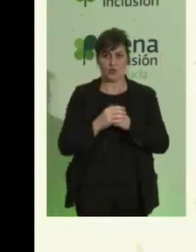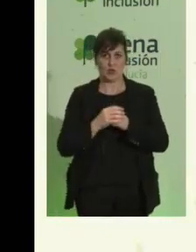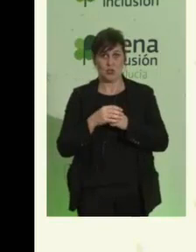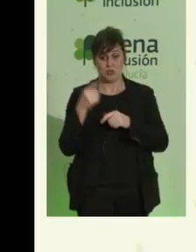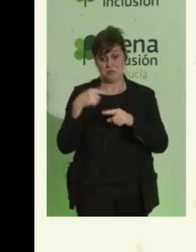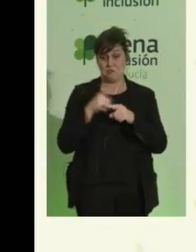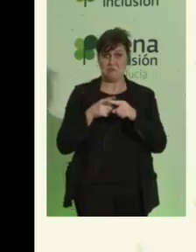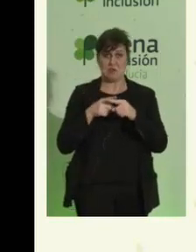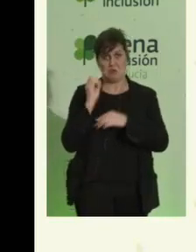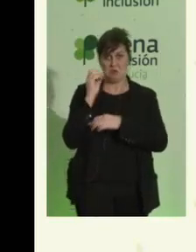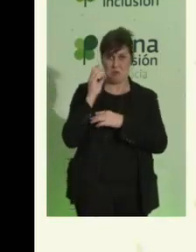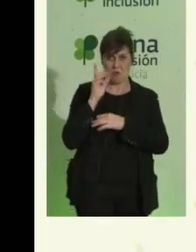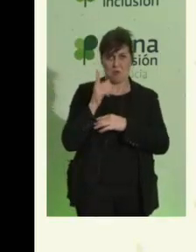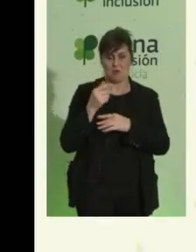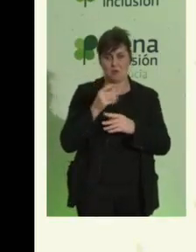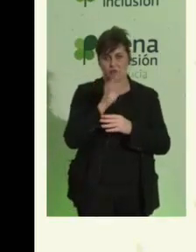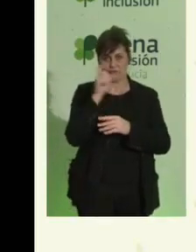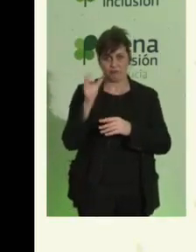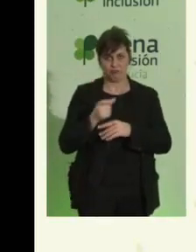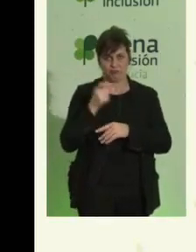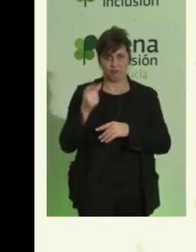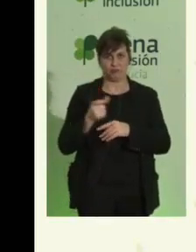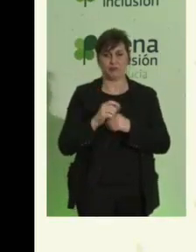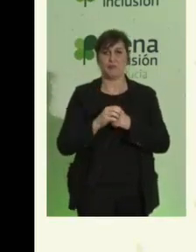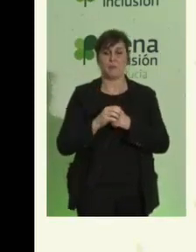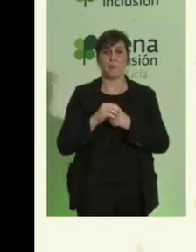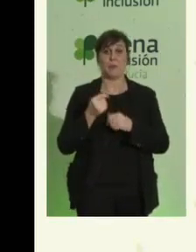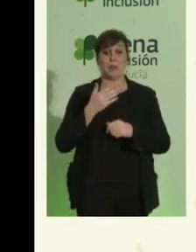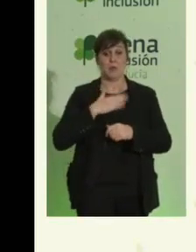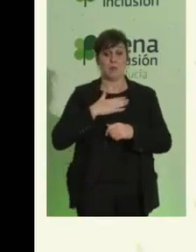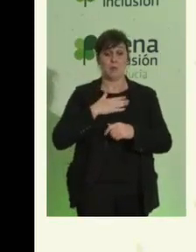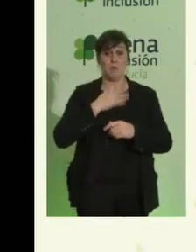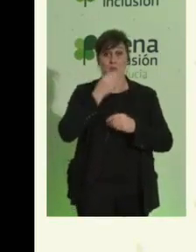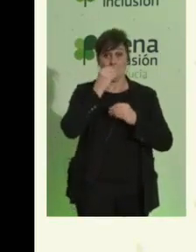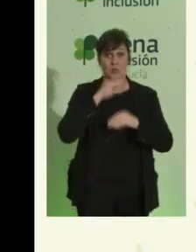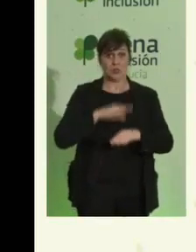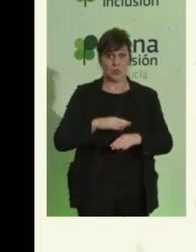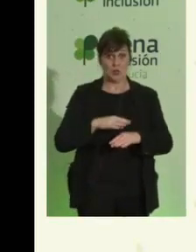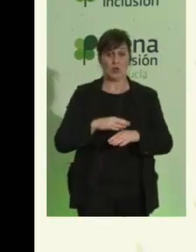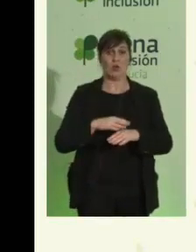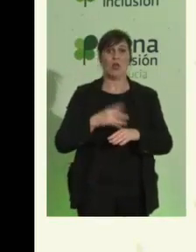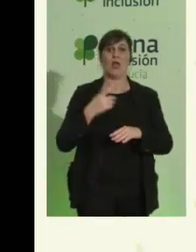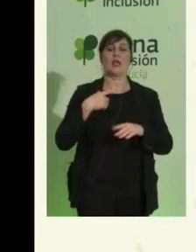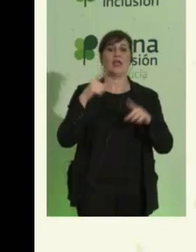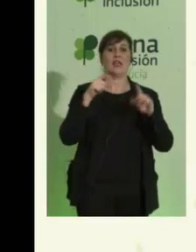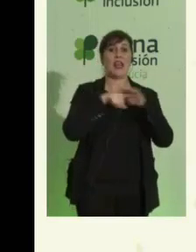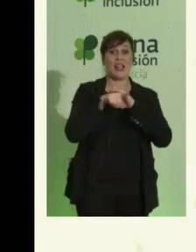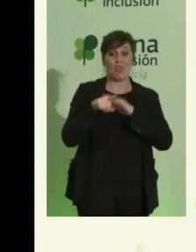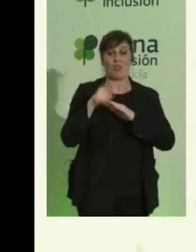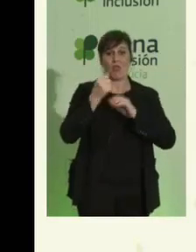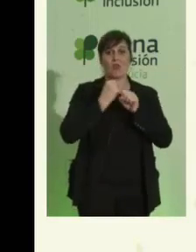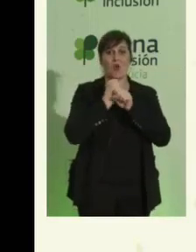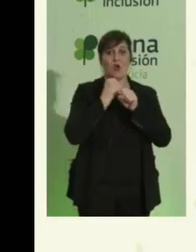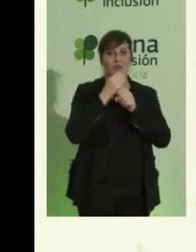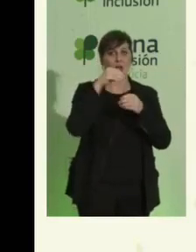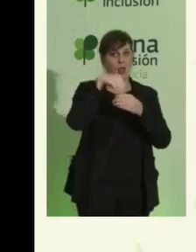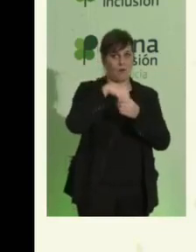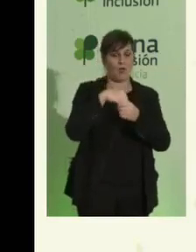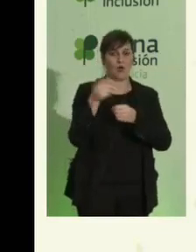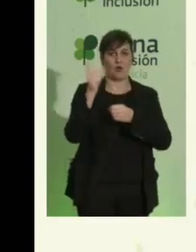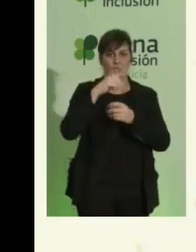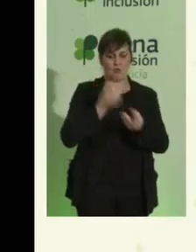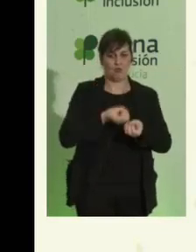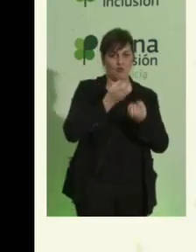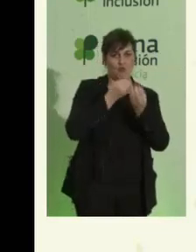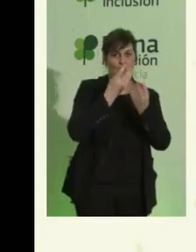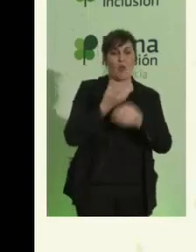que tengo. Y quiero compartir mi propia historia y la agencia para la que trabajo, y luego la historia de dos de mis amigas, a